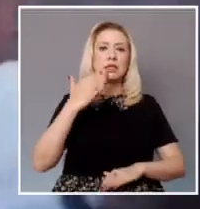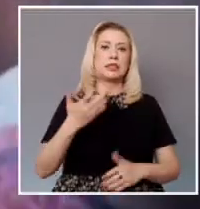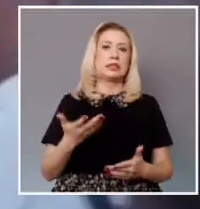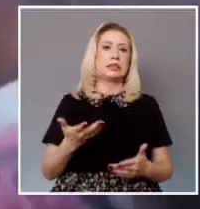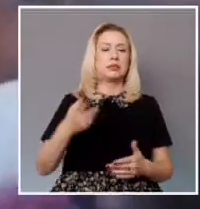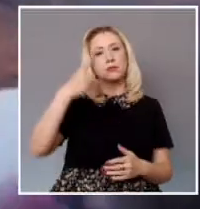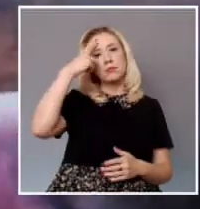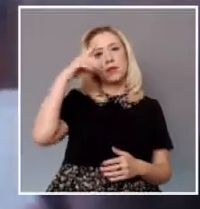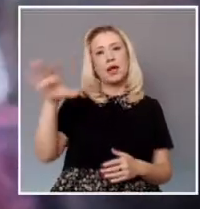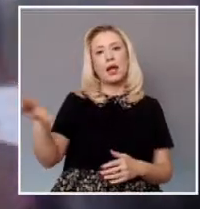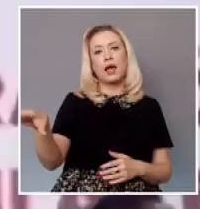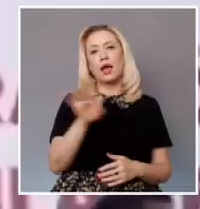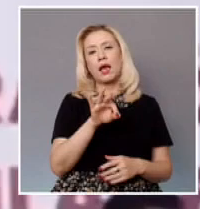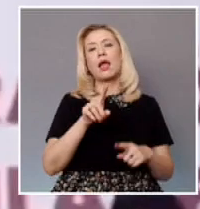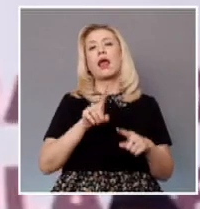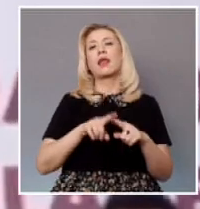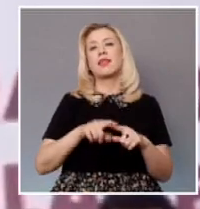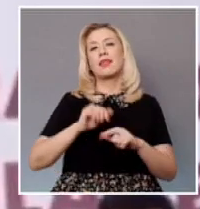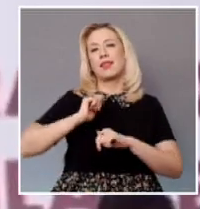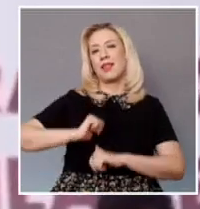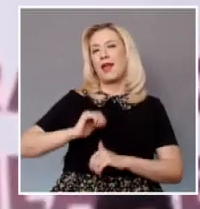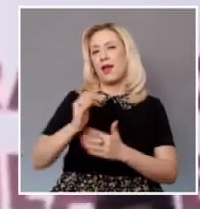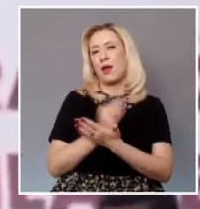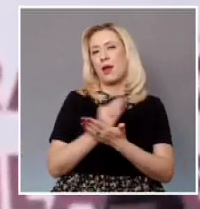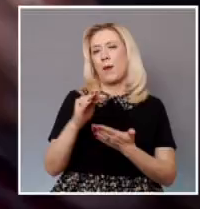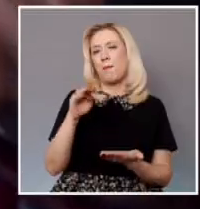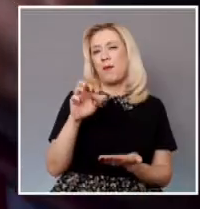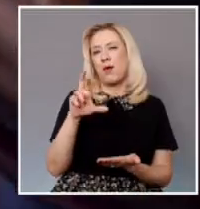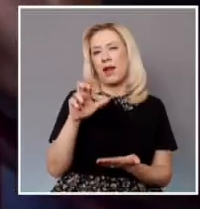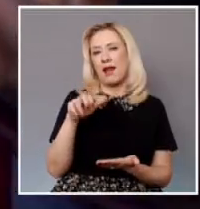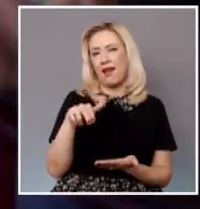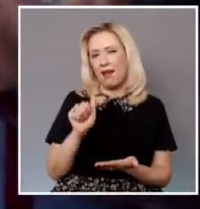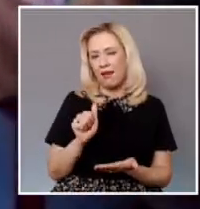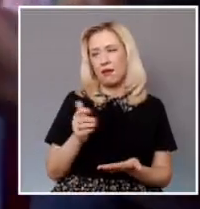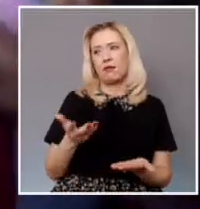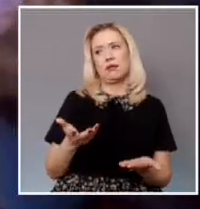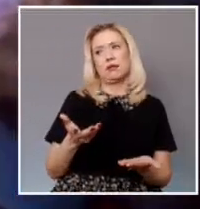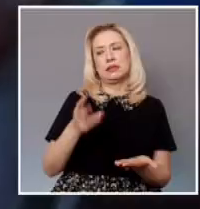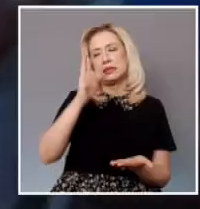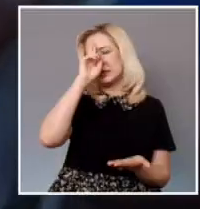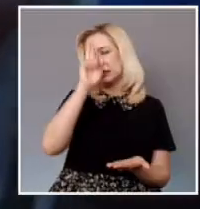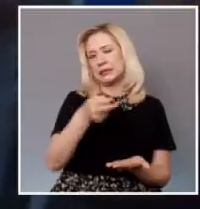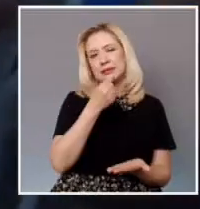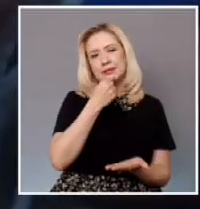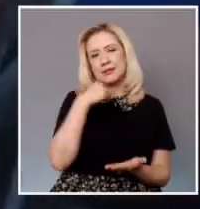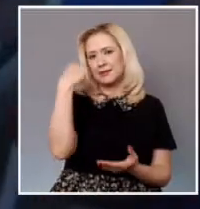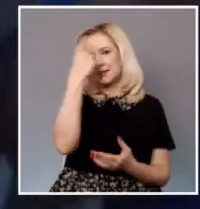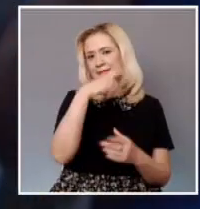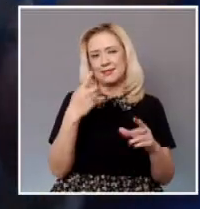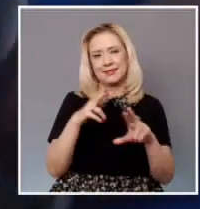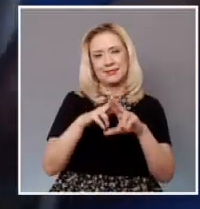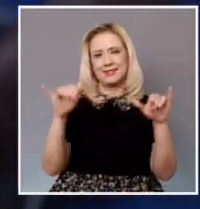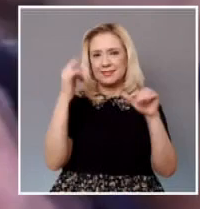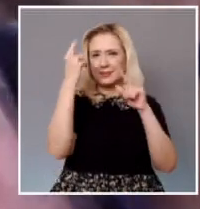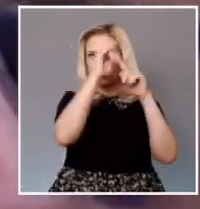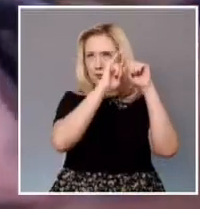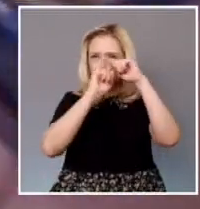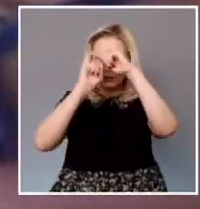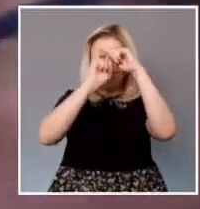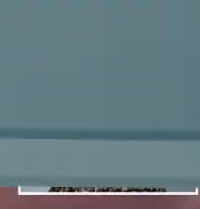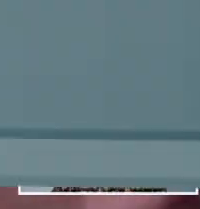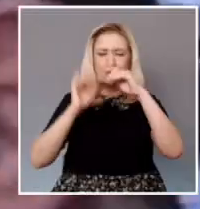del Coordinador de Defensa de la Cuarta Transformación. Para el canal del Poder Judicial de la Federación, Juan Carlos